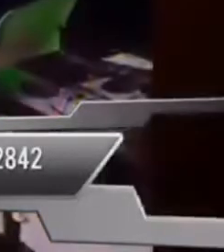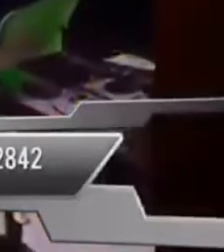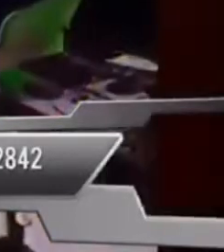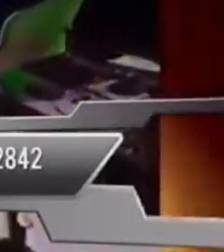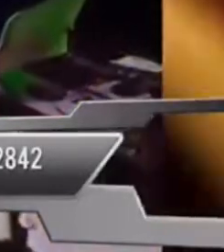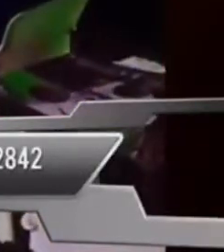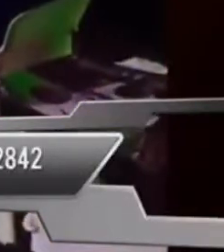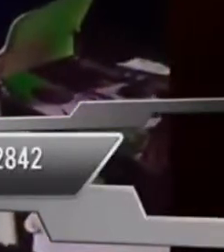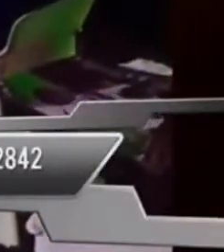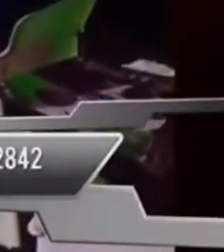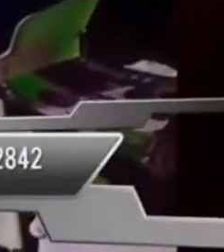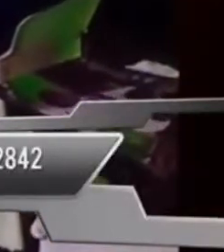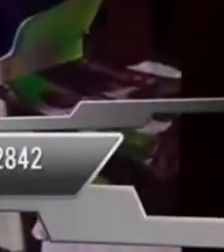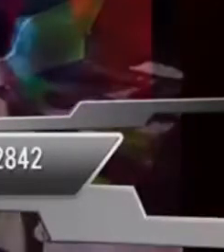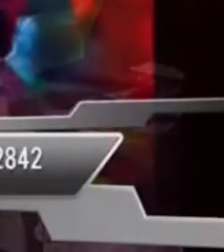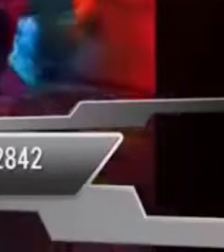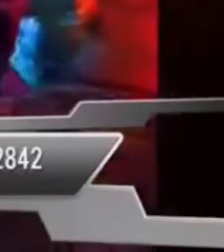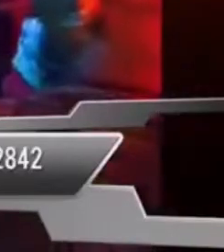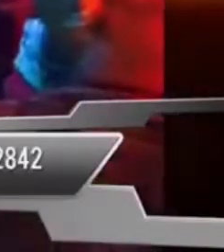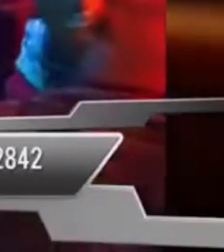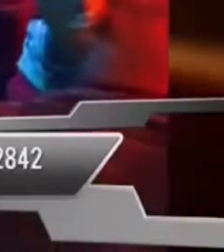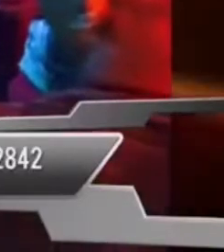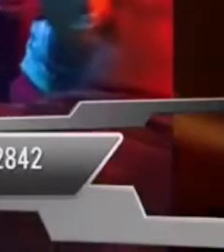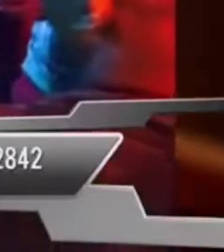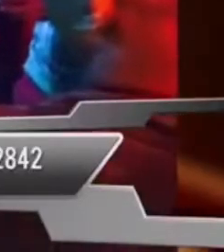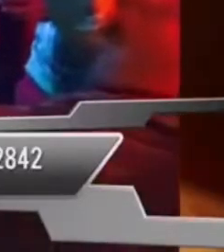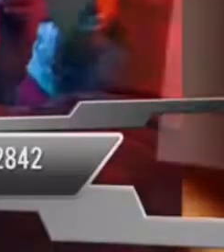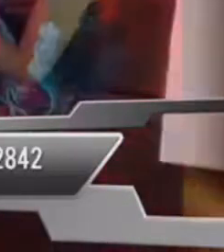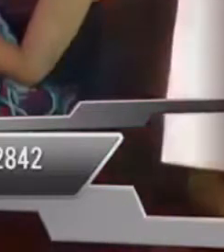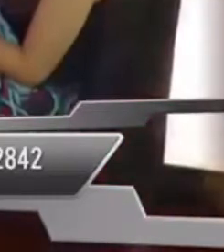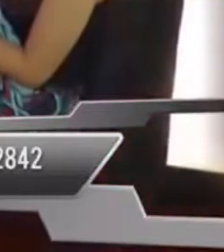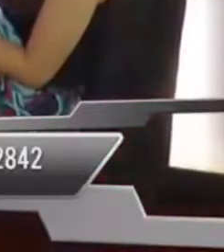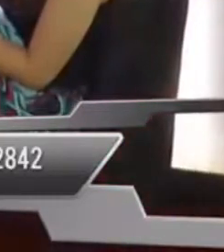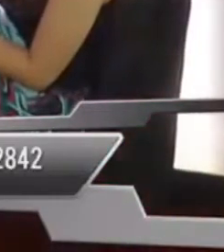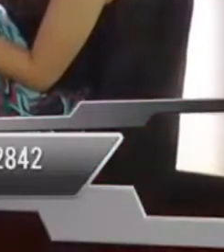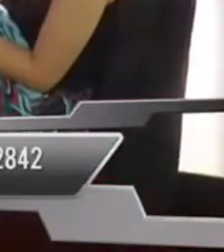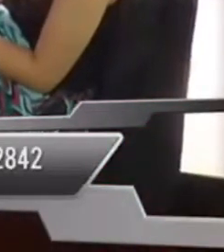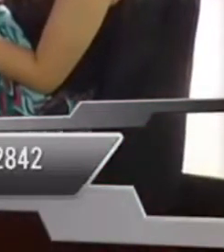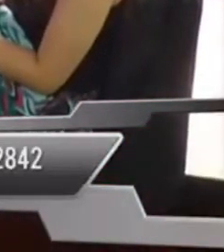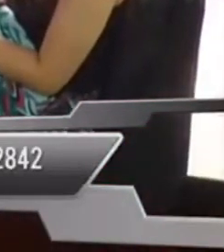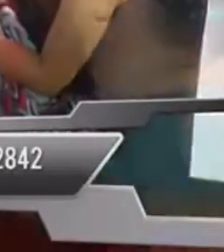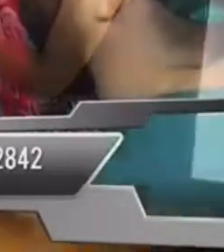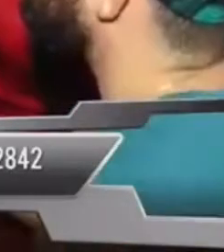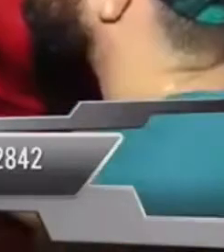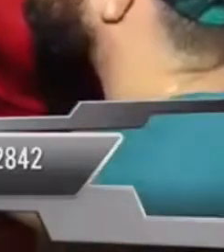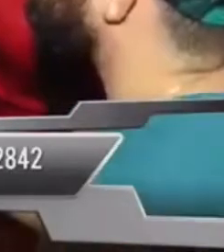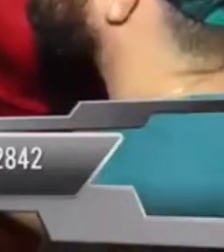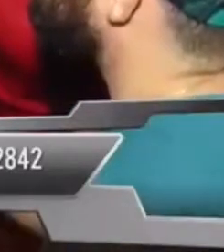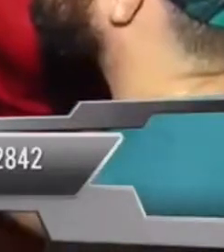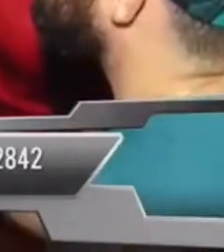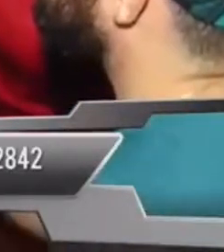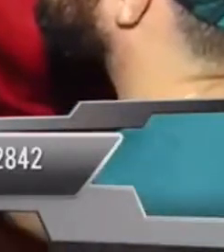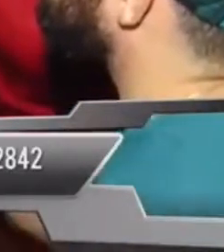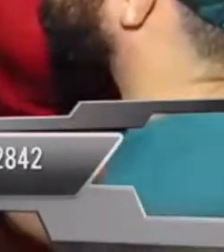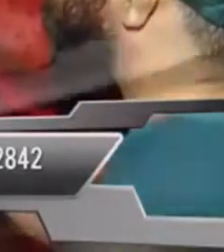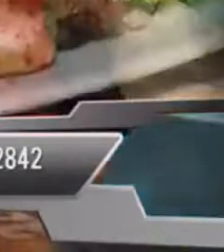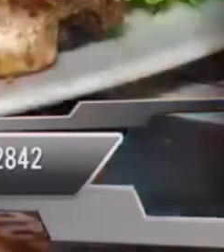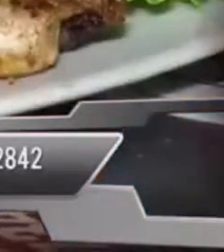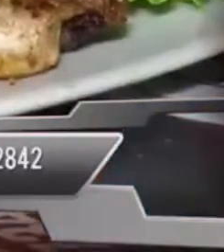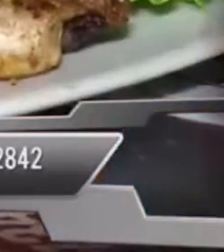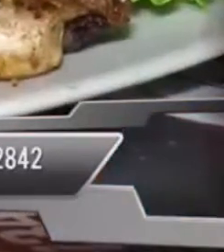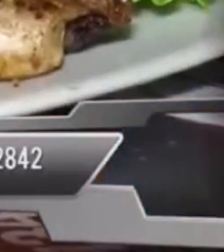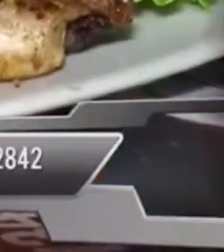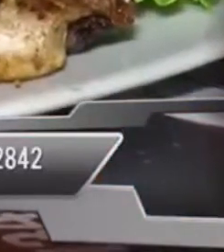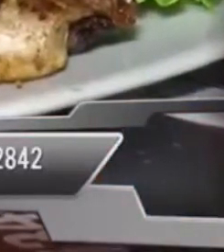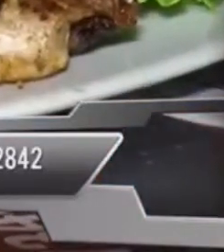artesanales, importadas y todo en licores. DJ Crossover, dos ambientes, una sola rumba. Disfruta